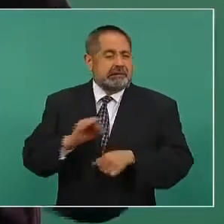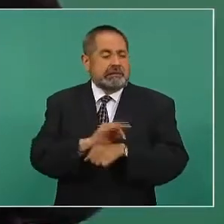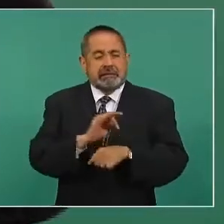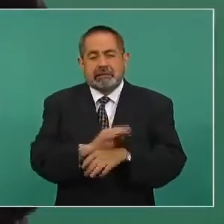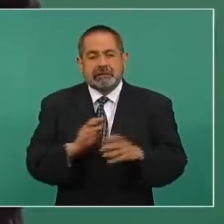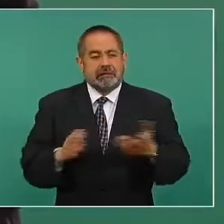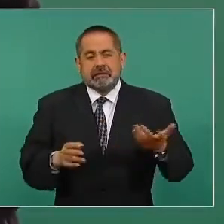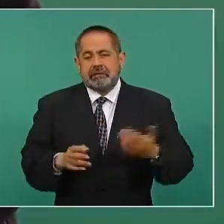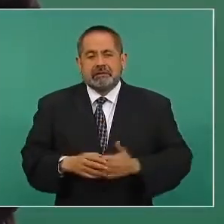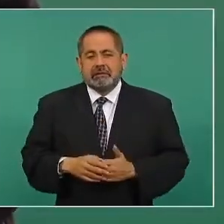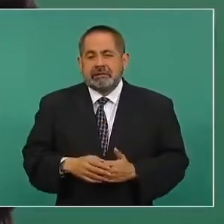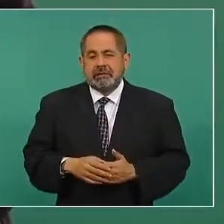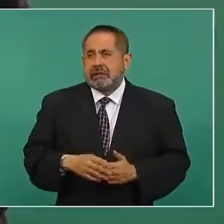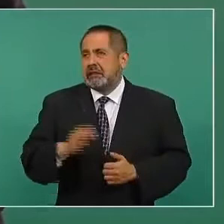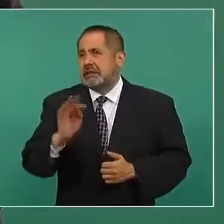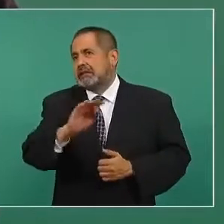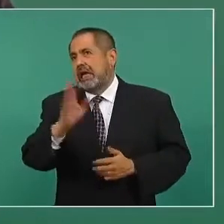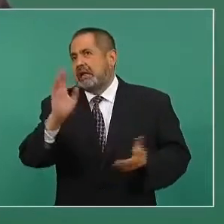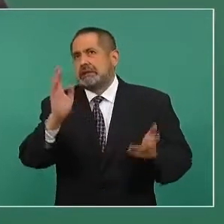habían